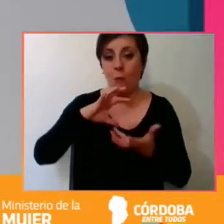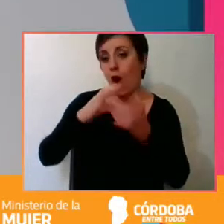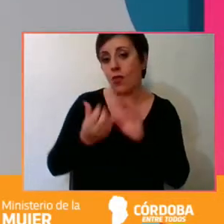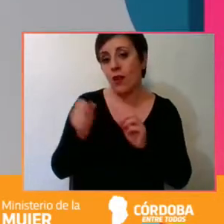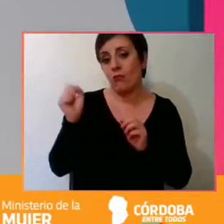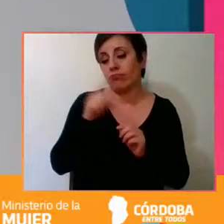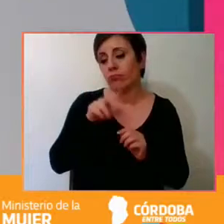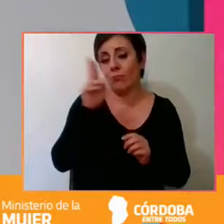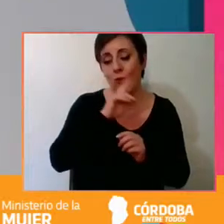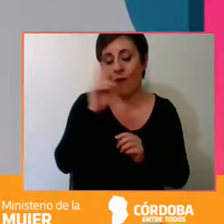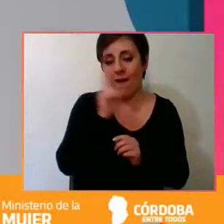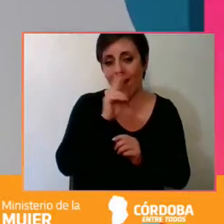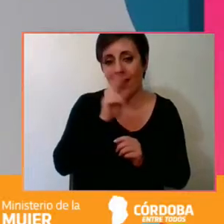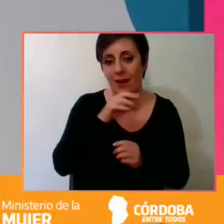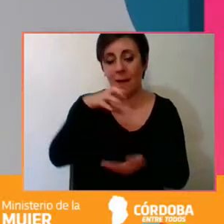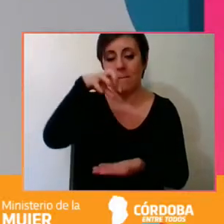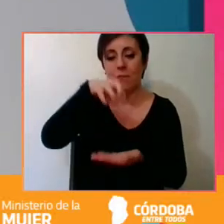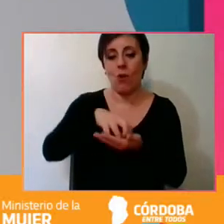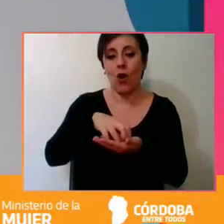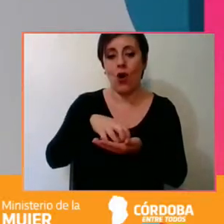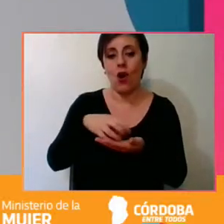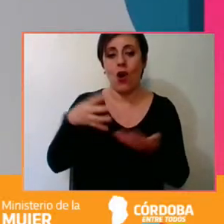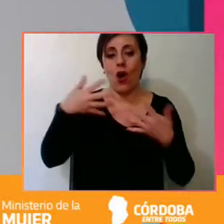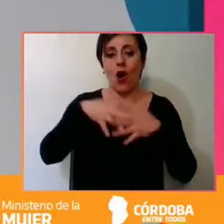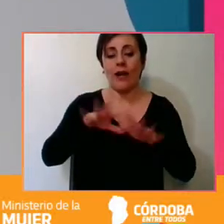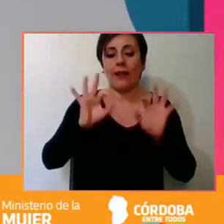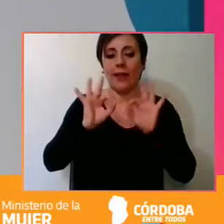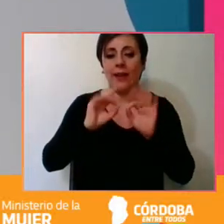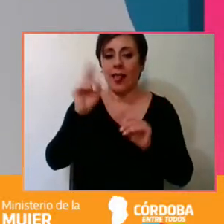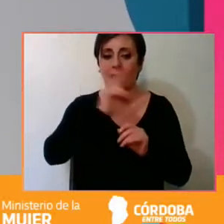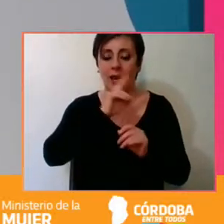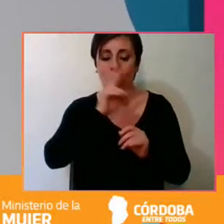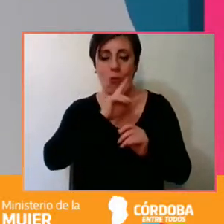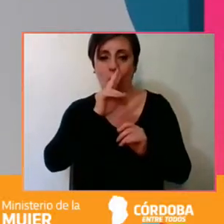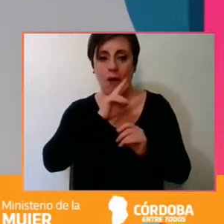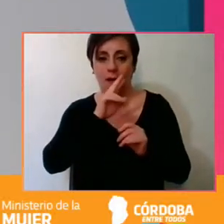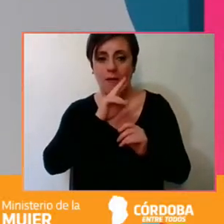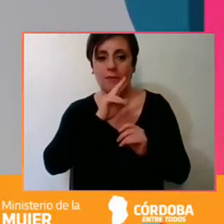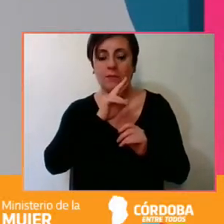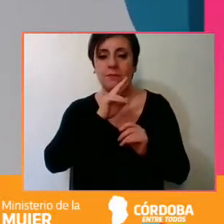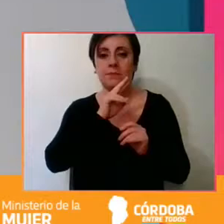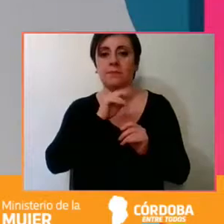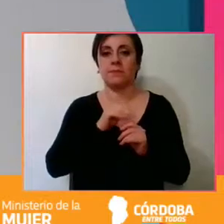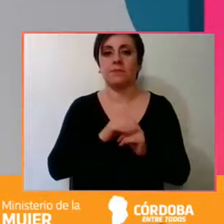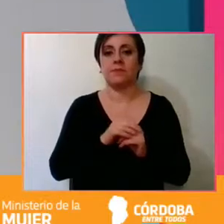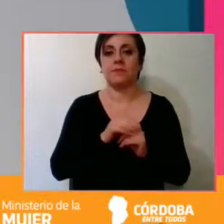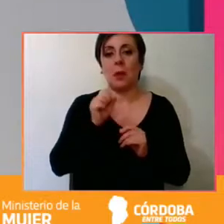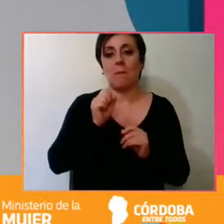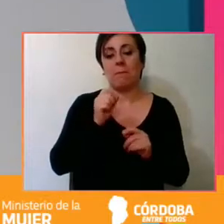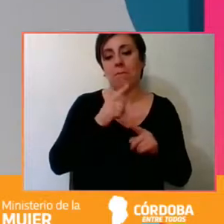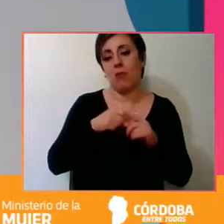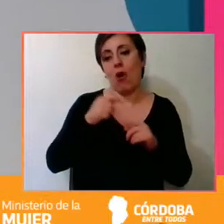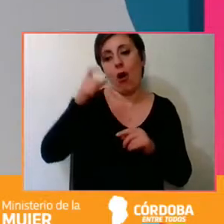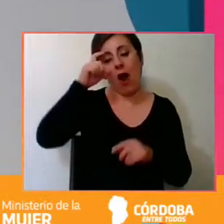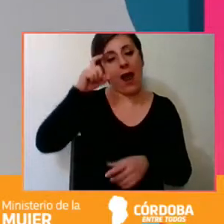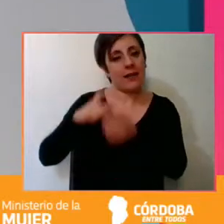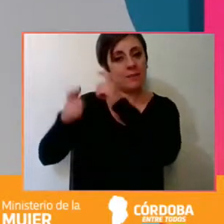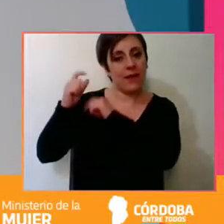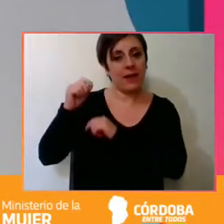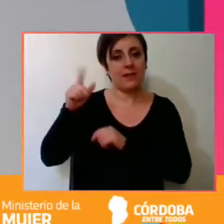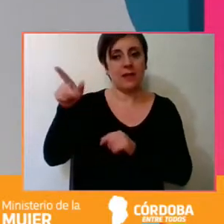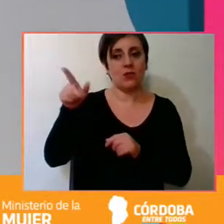mujeres, que es el Polo Integral de la Mujer, donde a través de la experiencia que va a contar su directora,